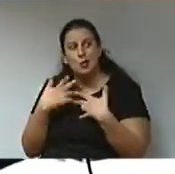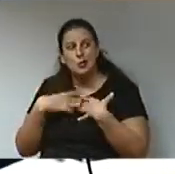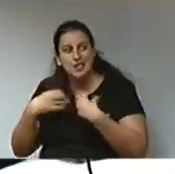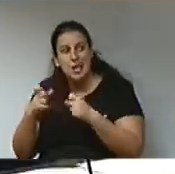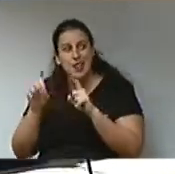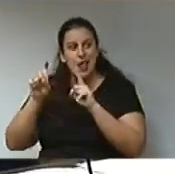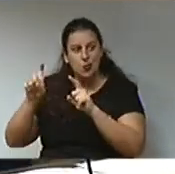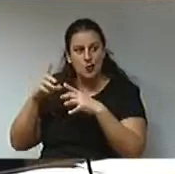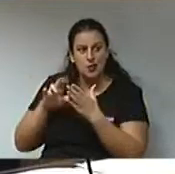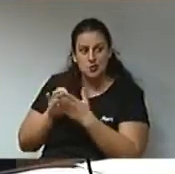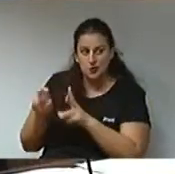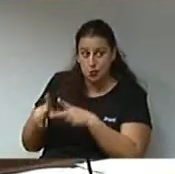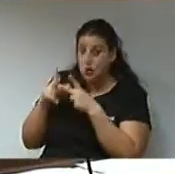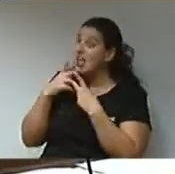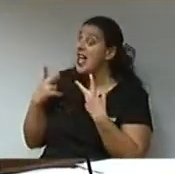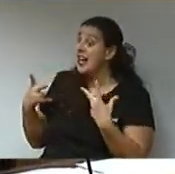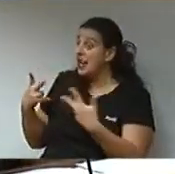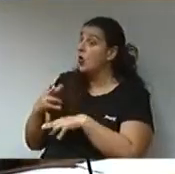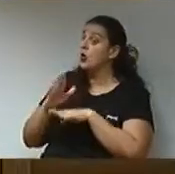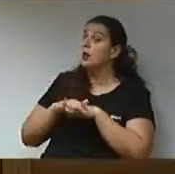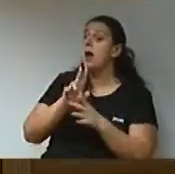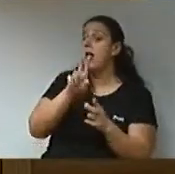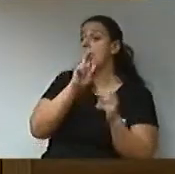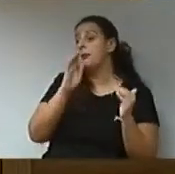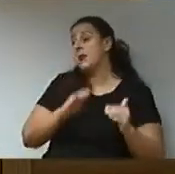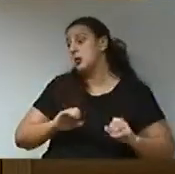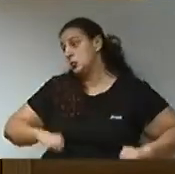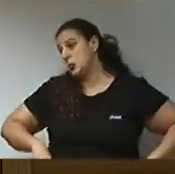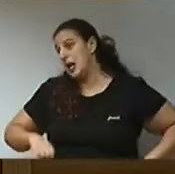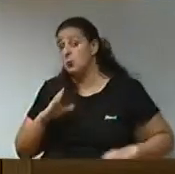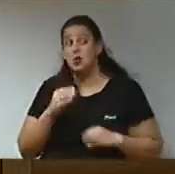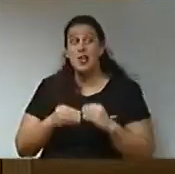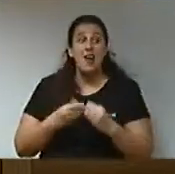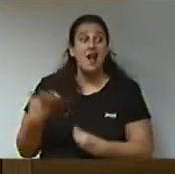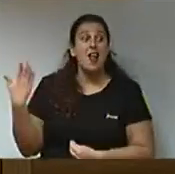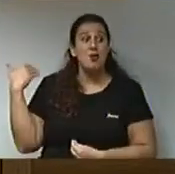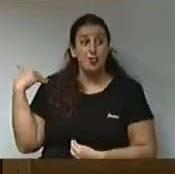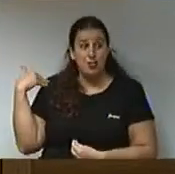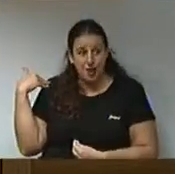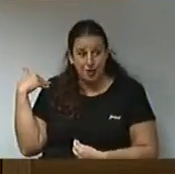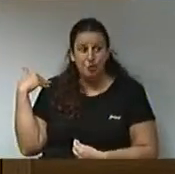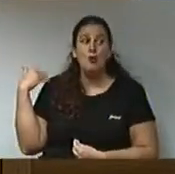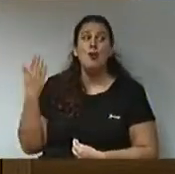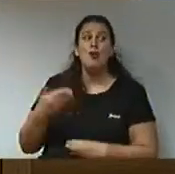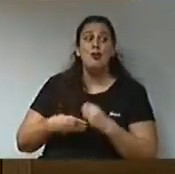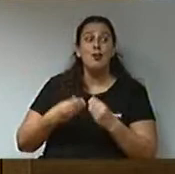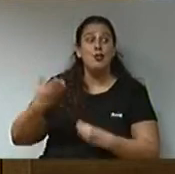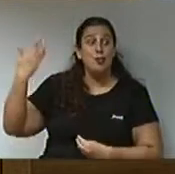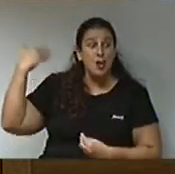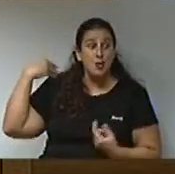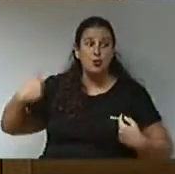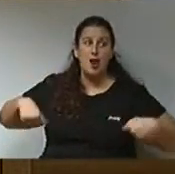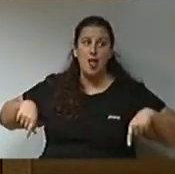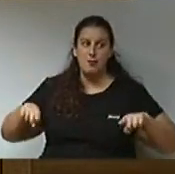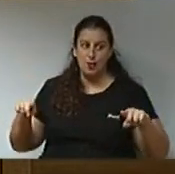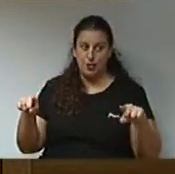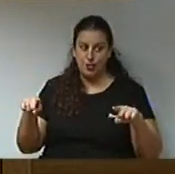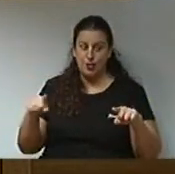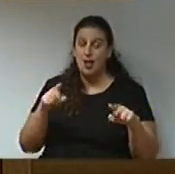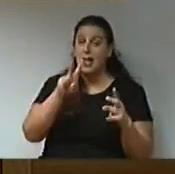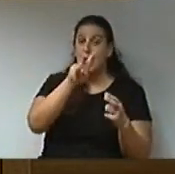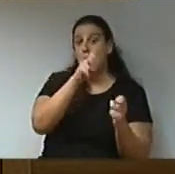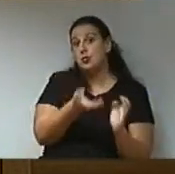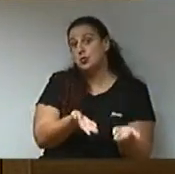Si quieren hacer eso, díganlo claramente, porque ya lo hicieron. Lo hicieron a la vez, que eso ya es mayúsculo. Hicieron a la vez. Subieron